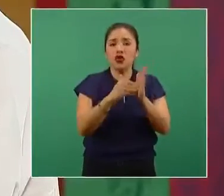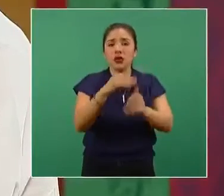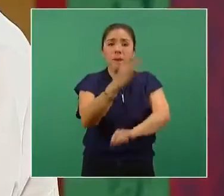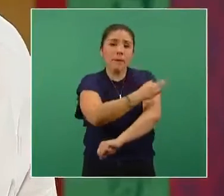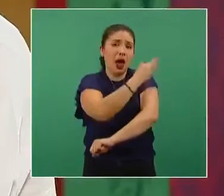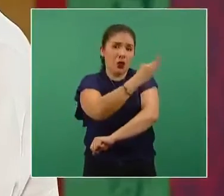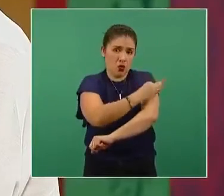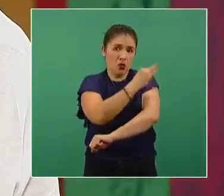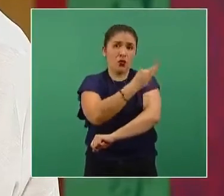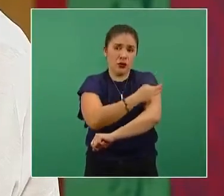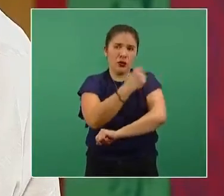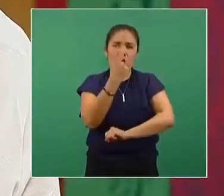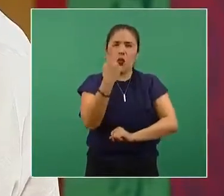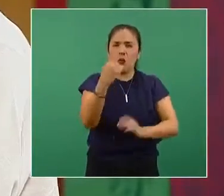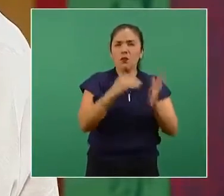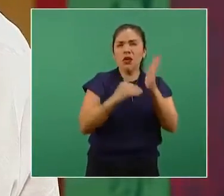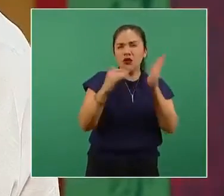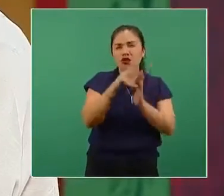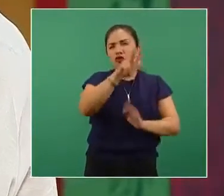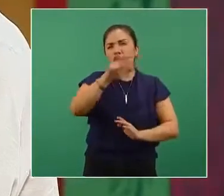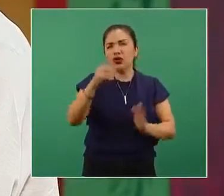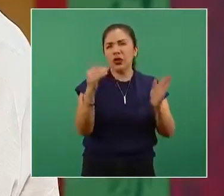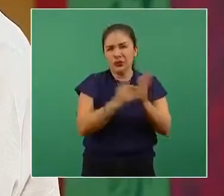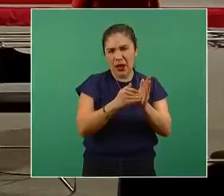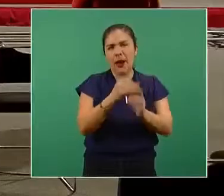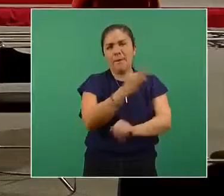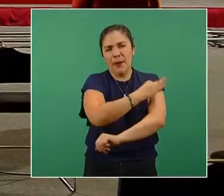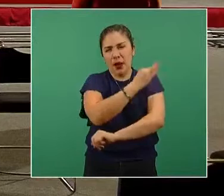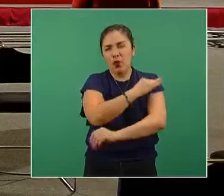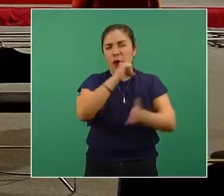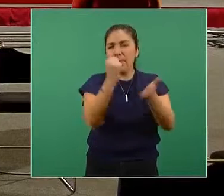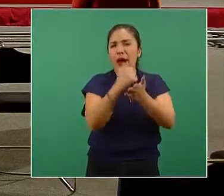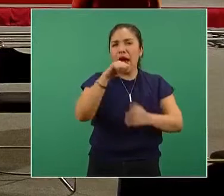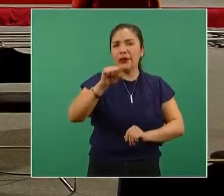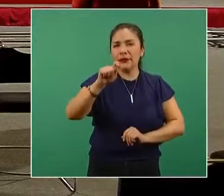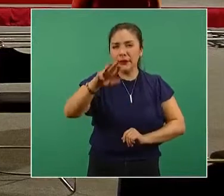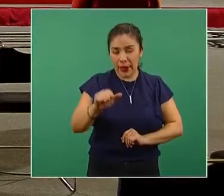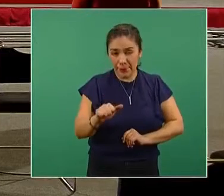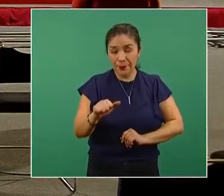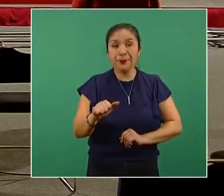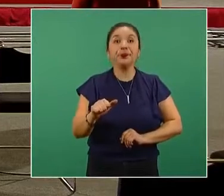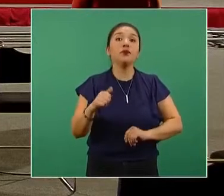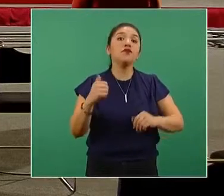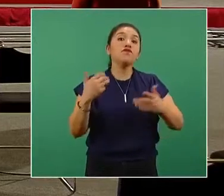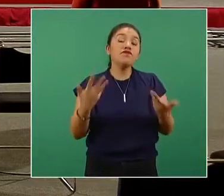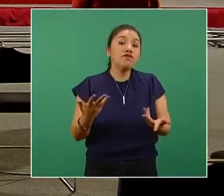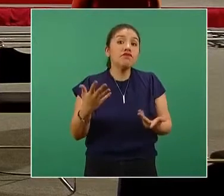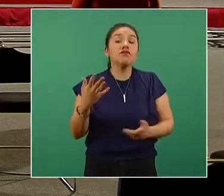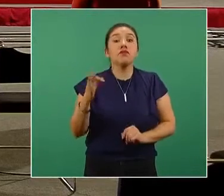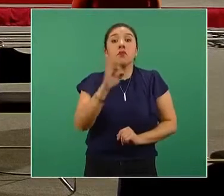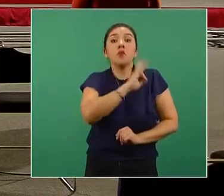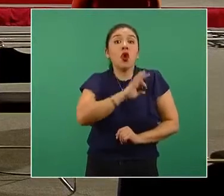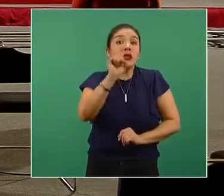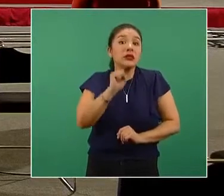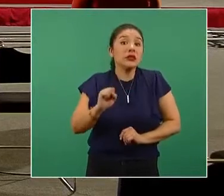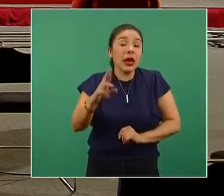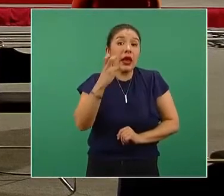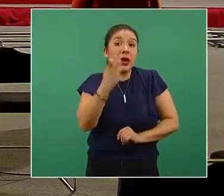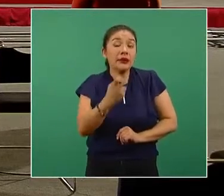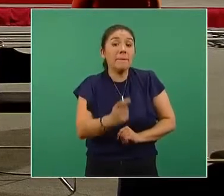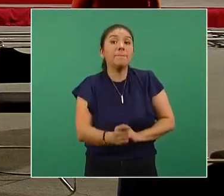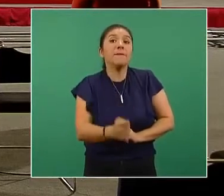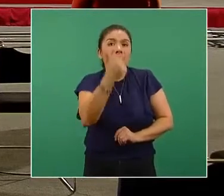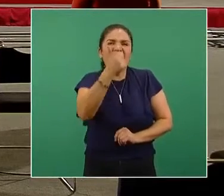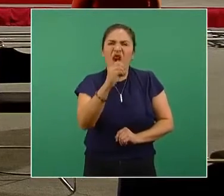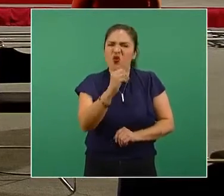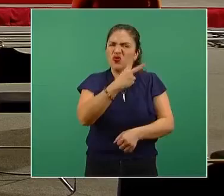dosis, 1.800.000 dosis de la vacuna Astra. Y es posible que esta sea nuestra primera o ya